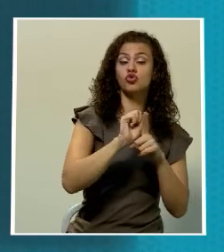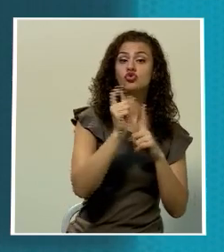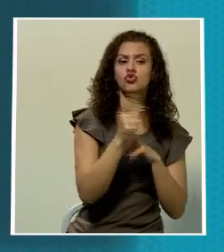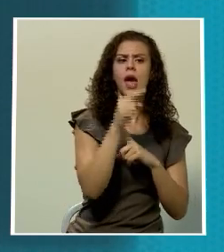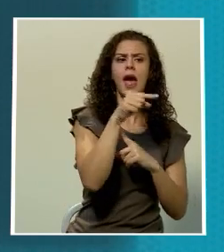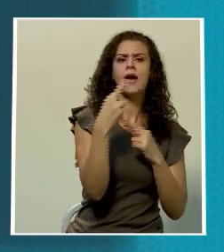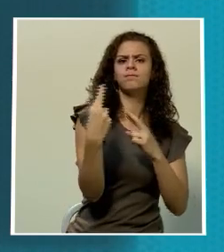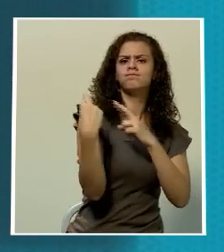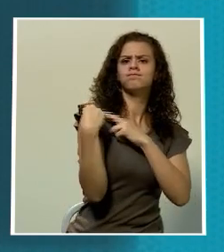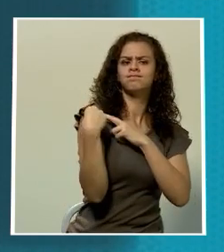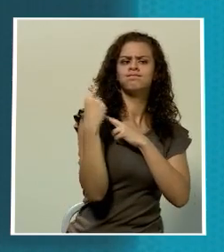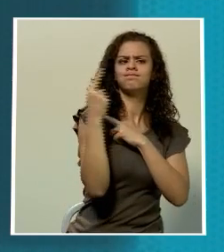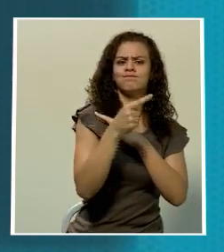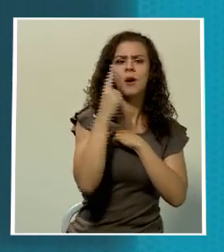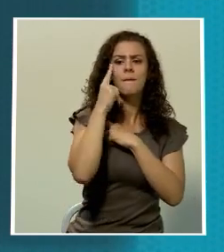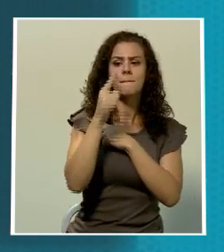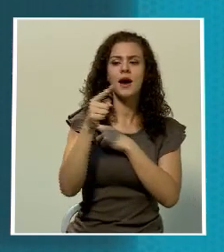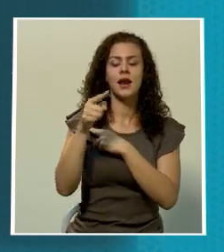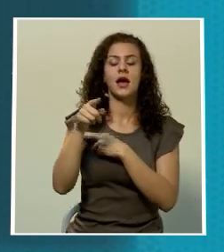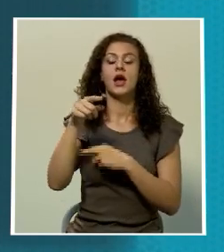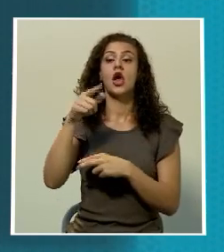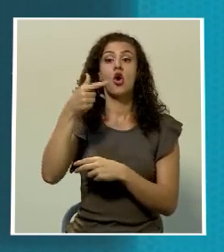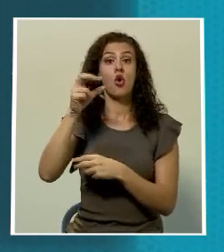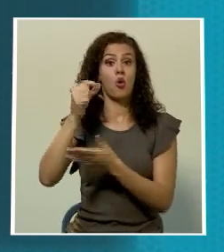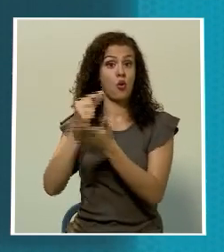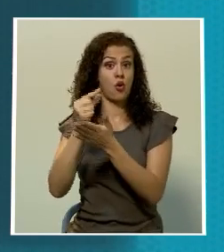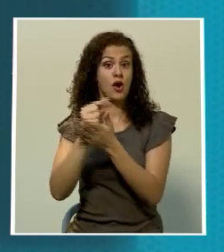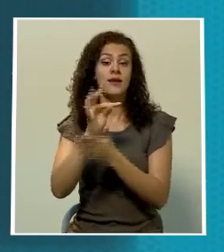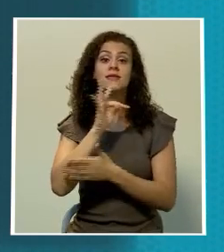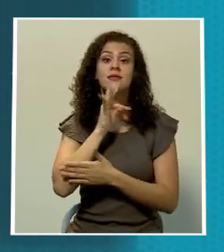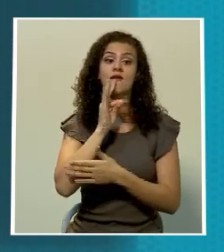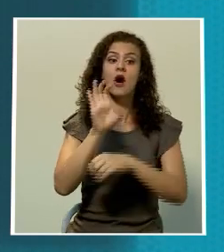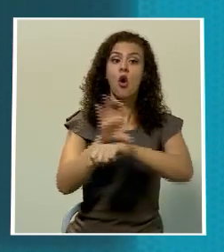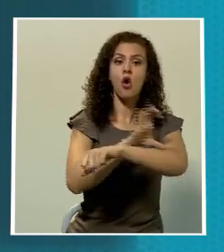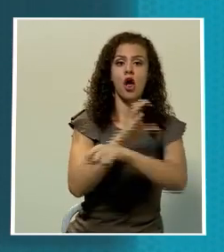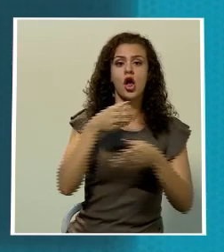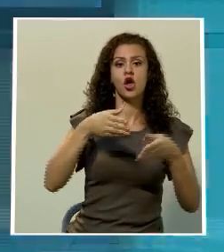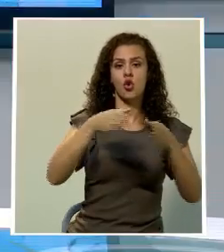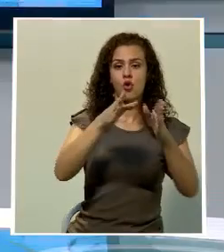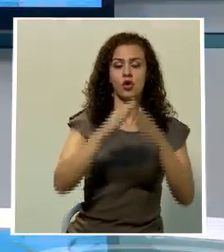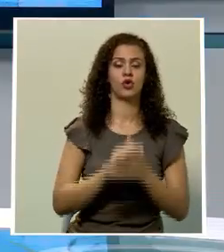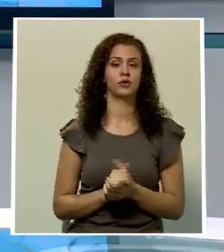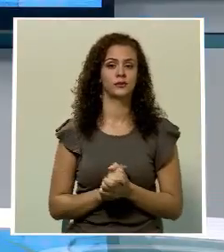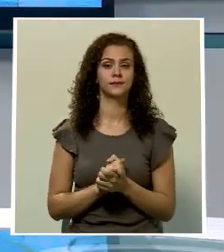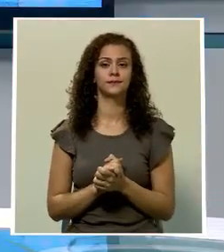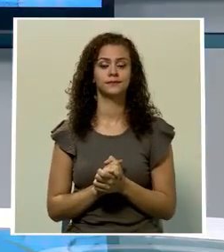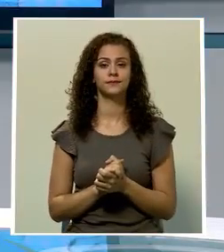Social, estará designado para Goicoechea, Tibás, Coronado y Corredores.